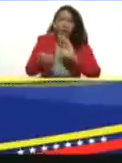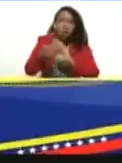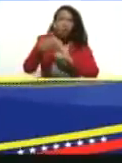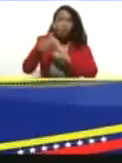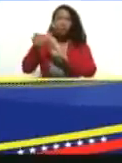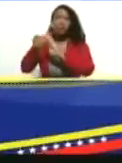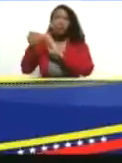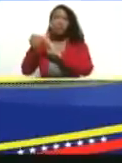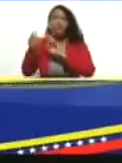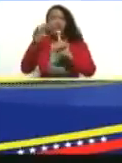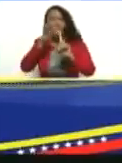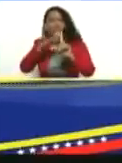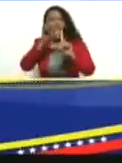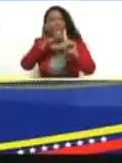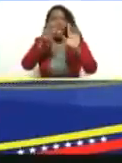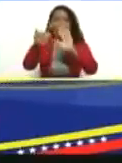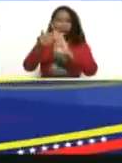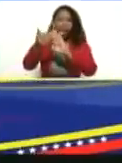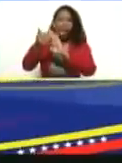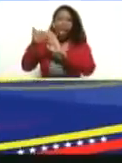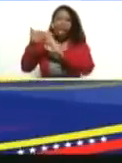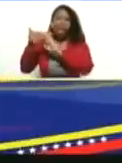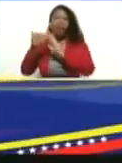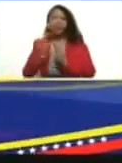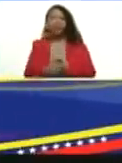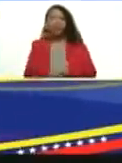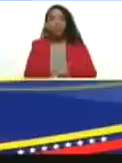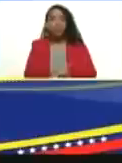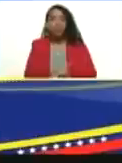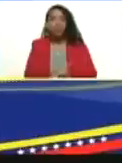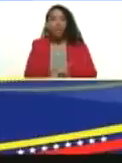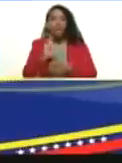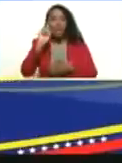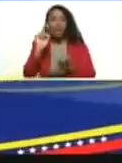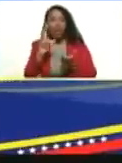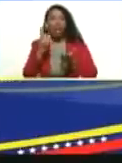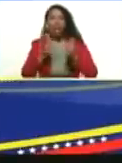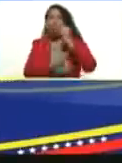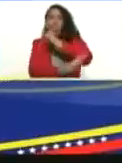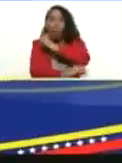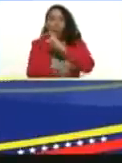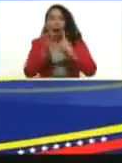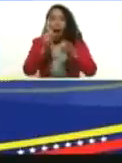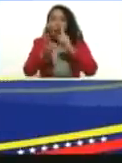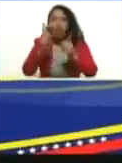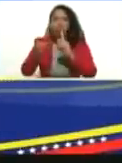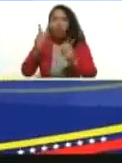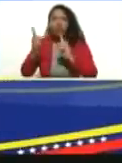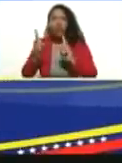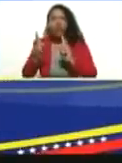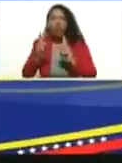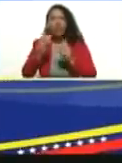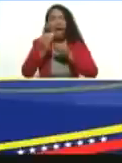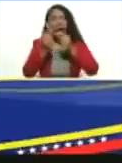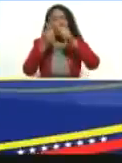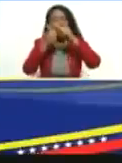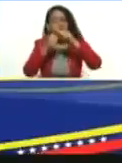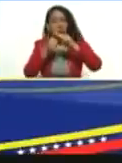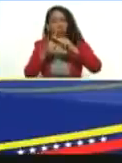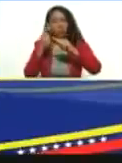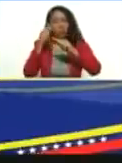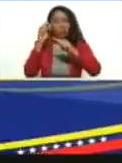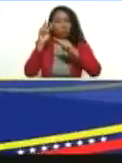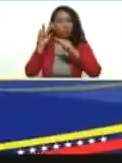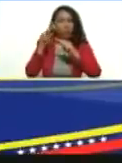de La amenaza permanente de las emboscadas que se calculan me